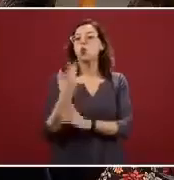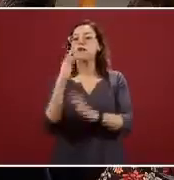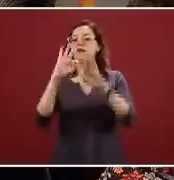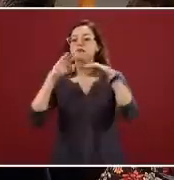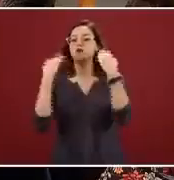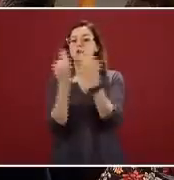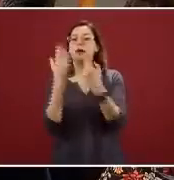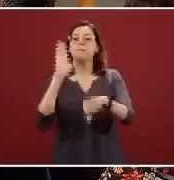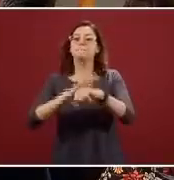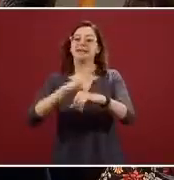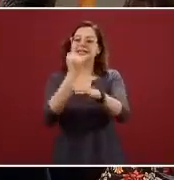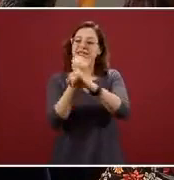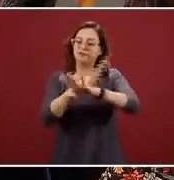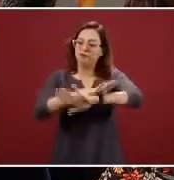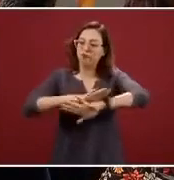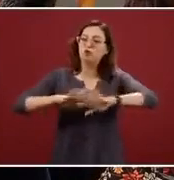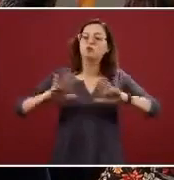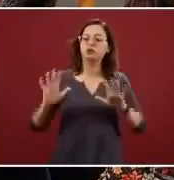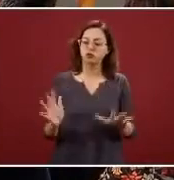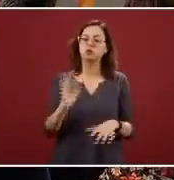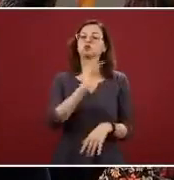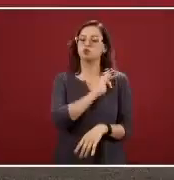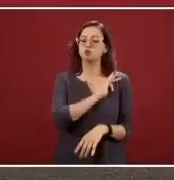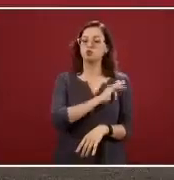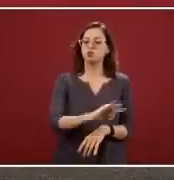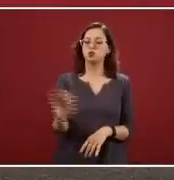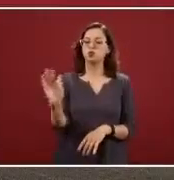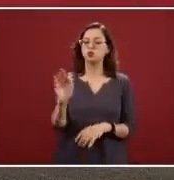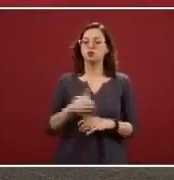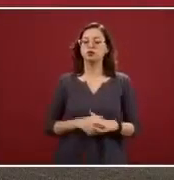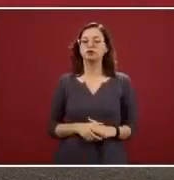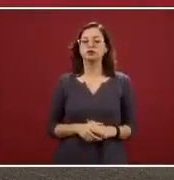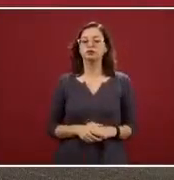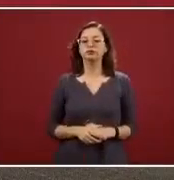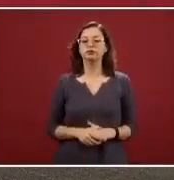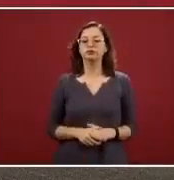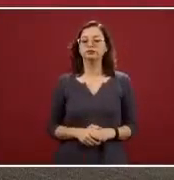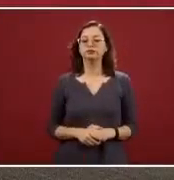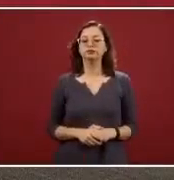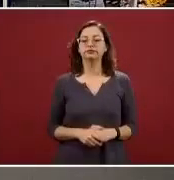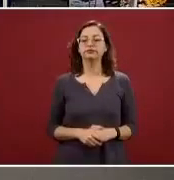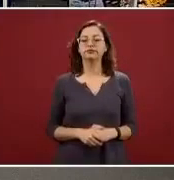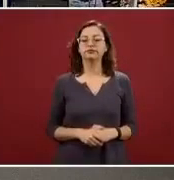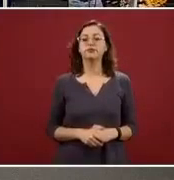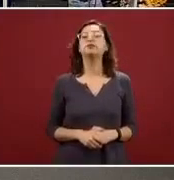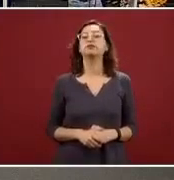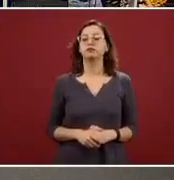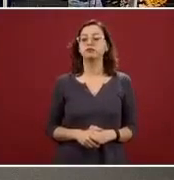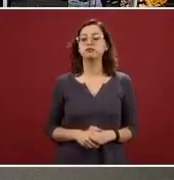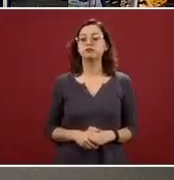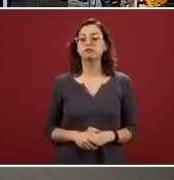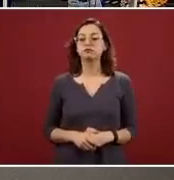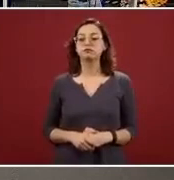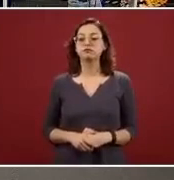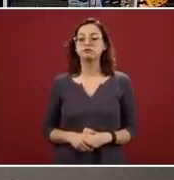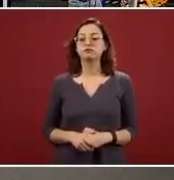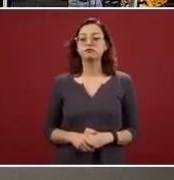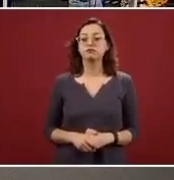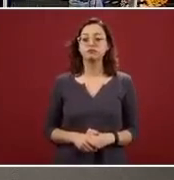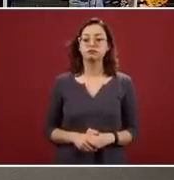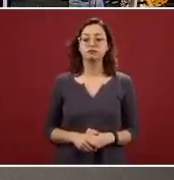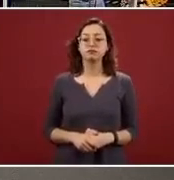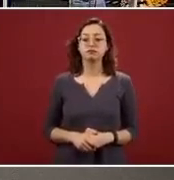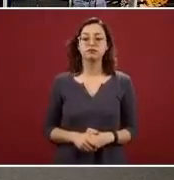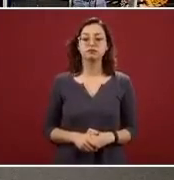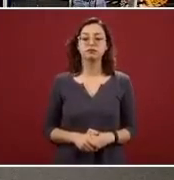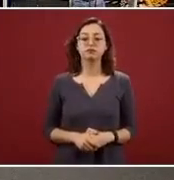información precisa de cómo está sucediendo el tema, ¿no? Sí, termino la respuesta de este lado y pasamos